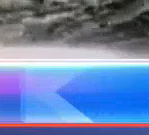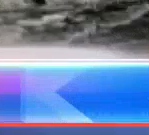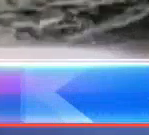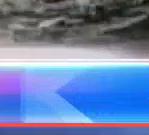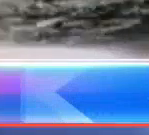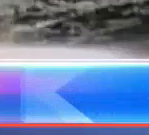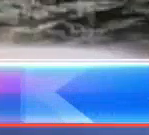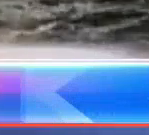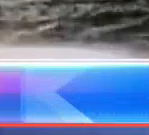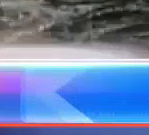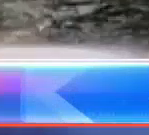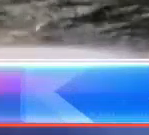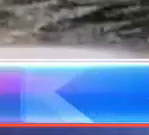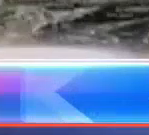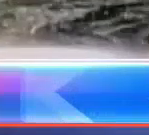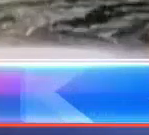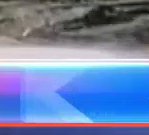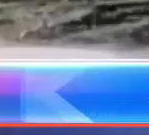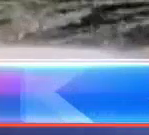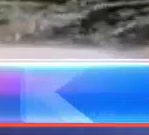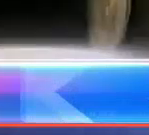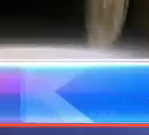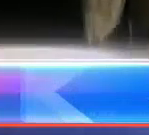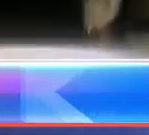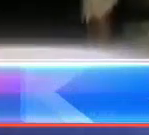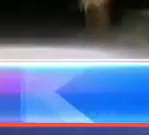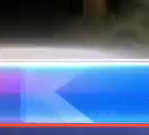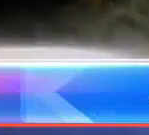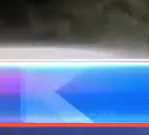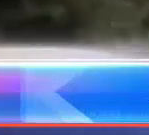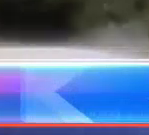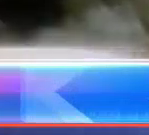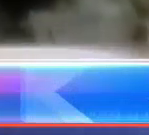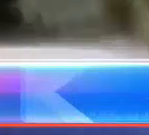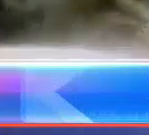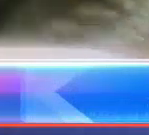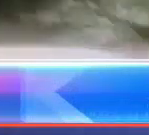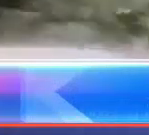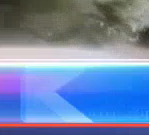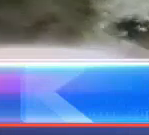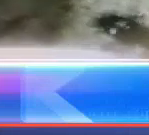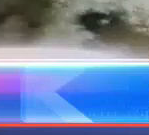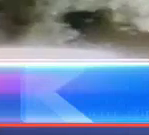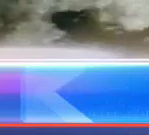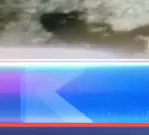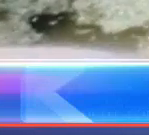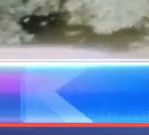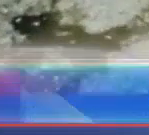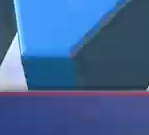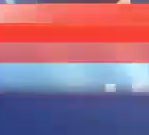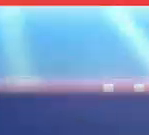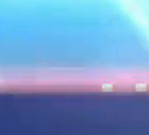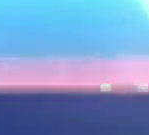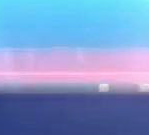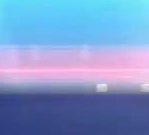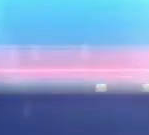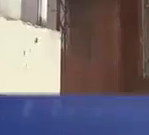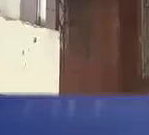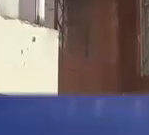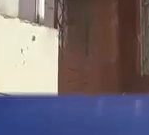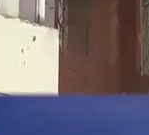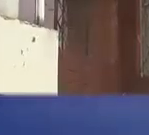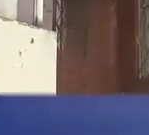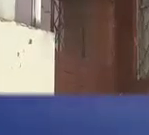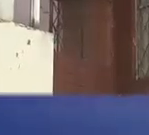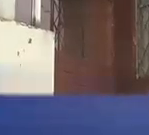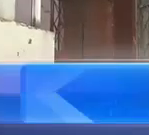Guayas, Pichincha y Los Ríos. Las inundaciones dejan familias damnificadas y pérdida de cultivos.